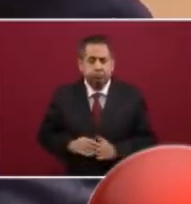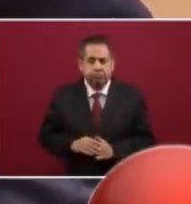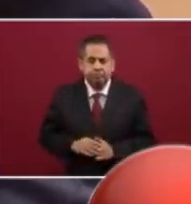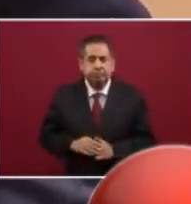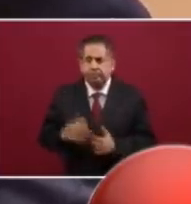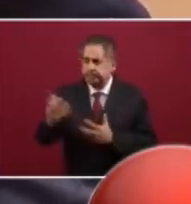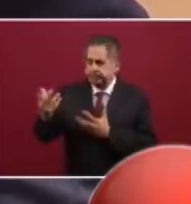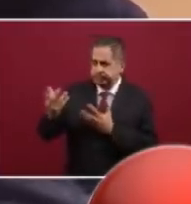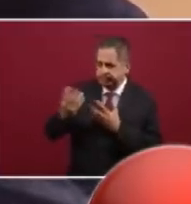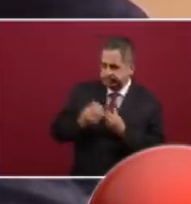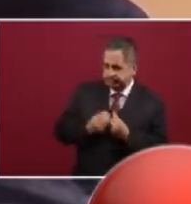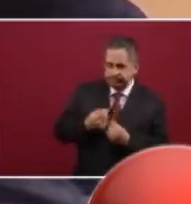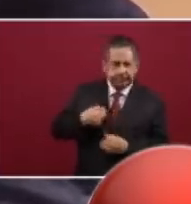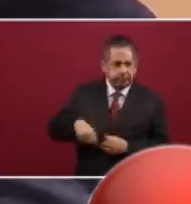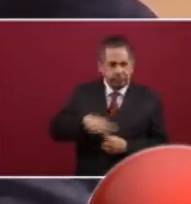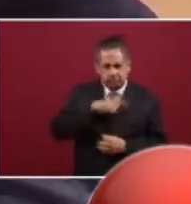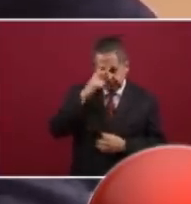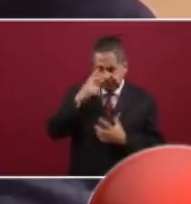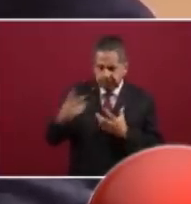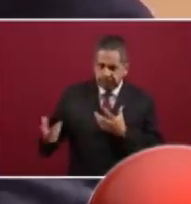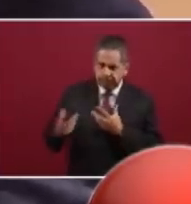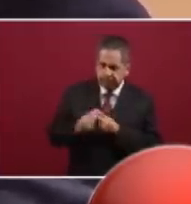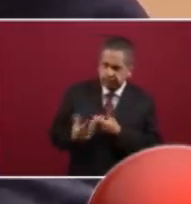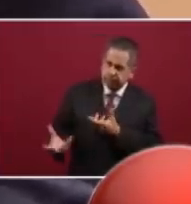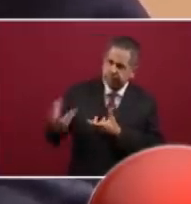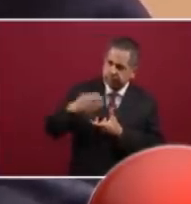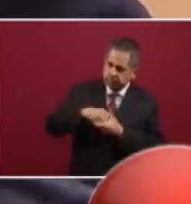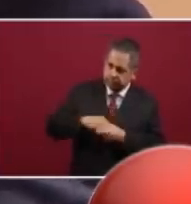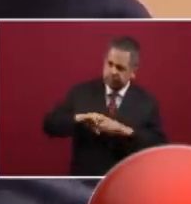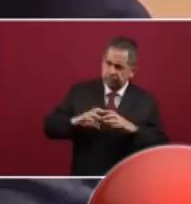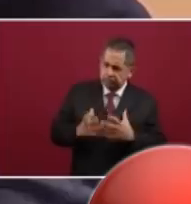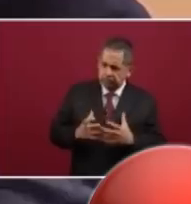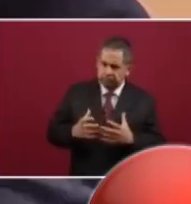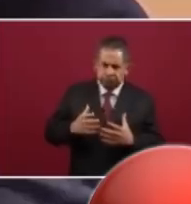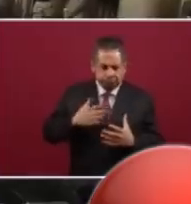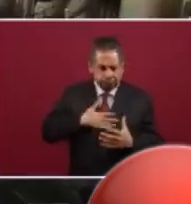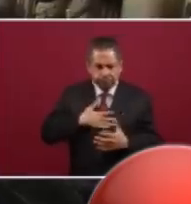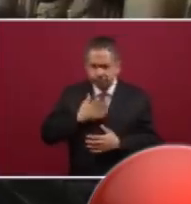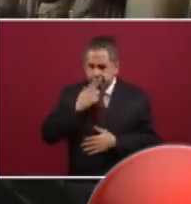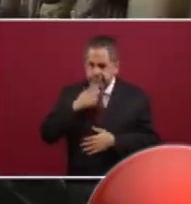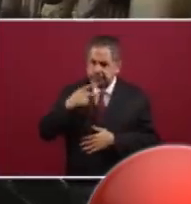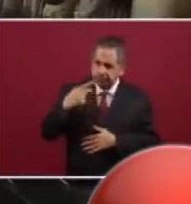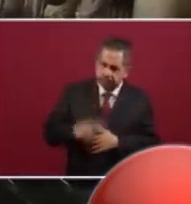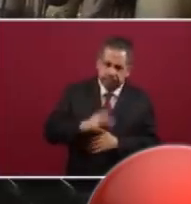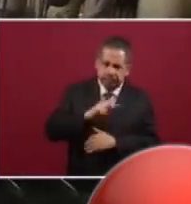unirse a México, formar parte de nuestra patria,